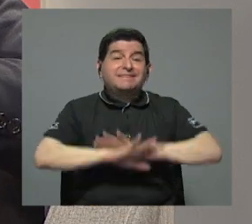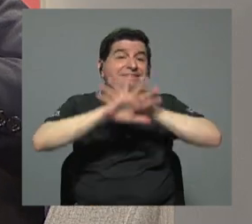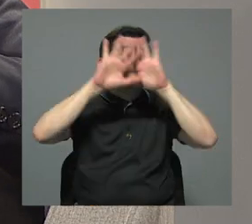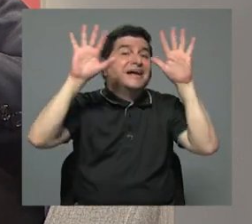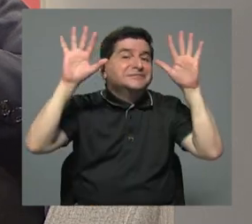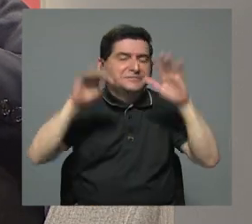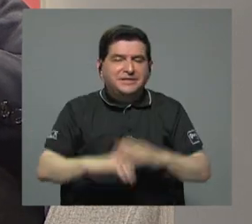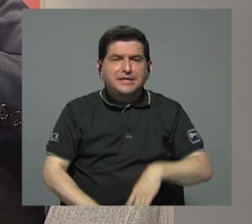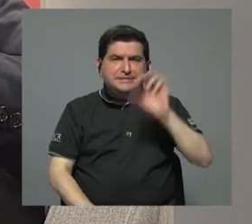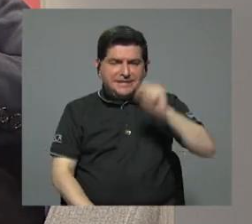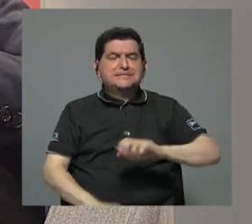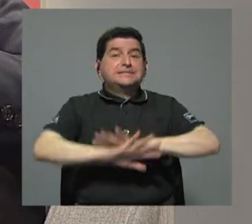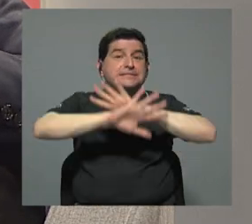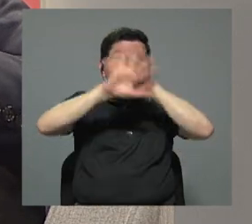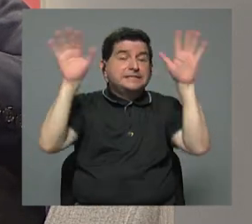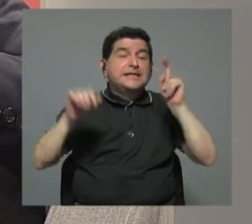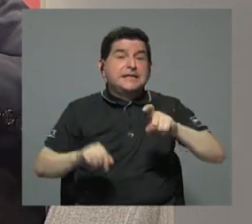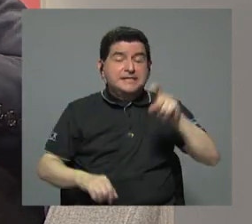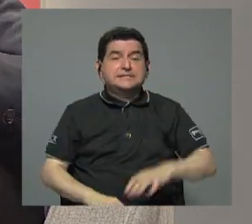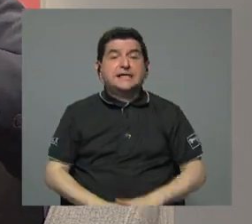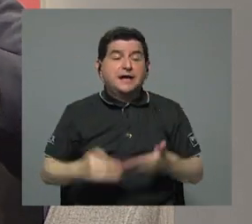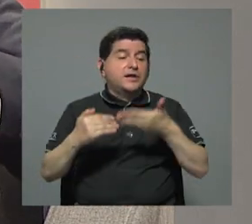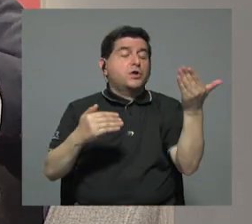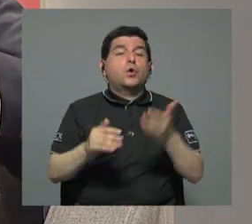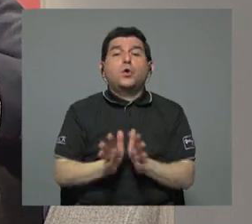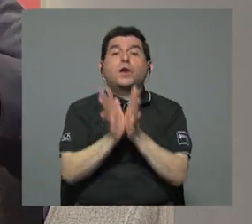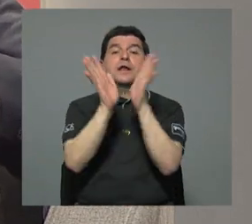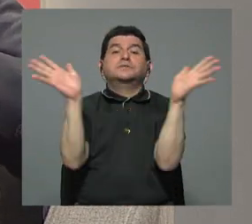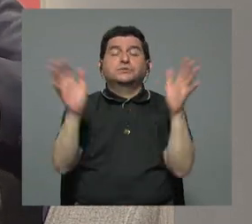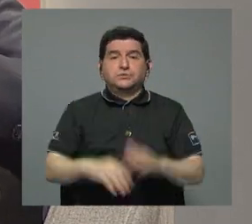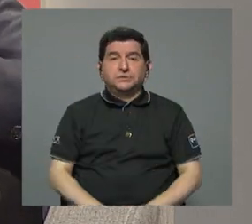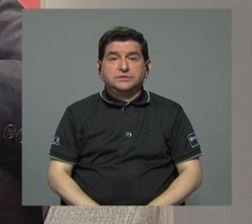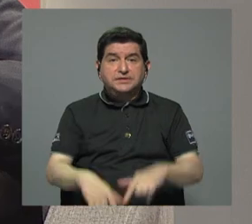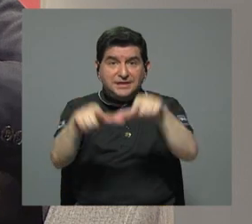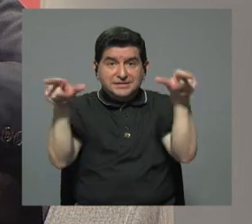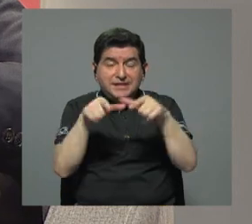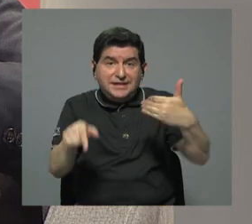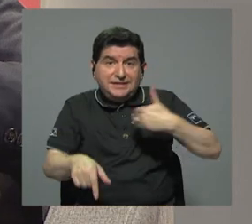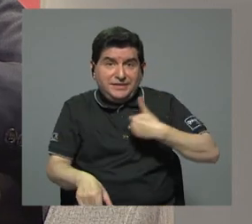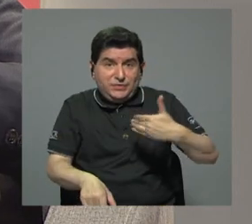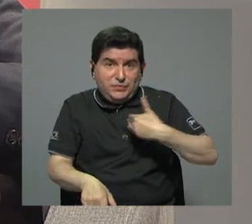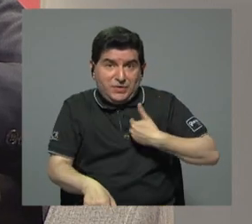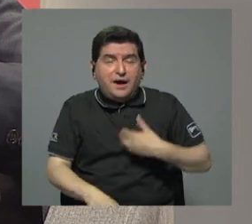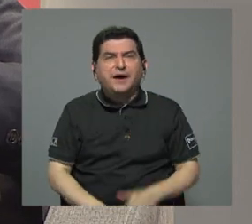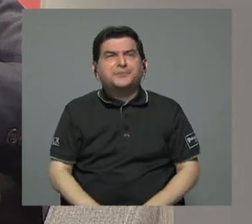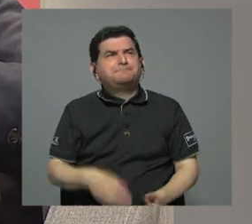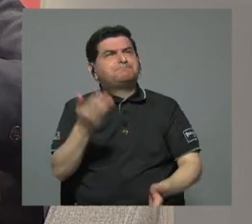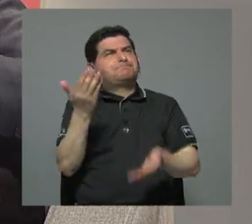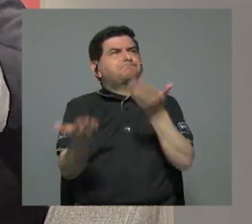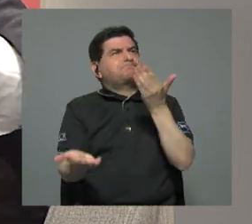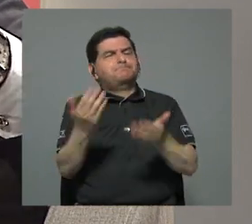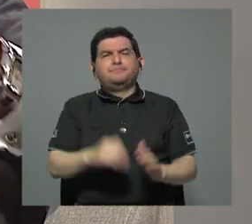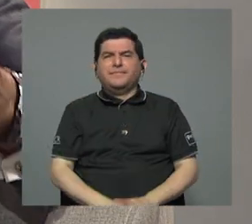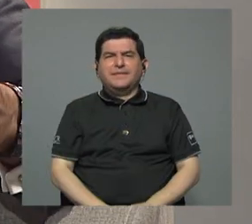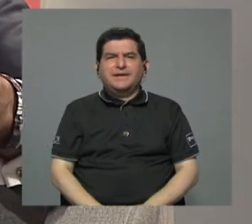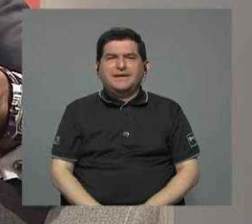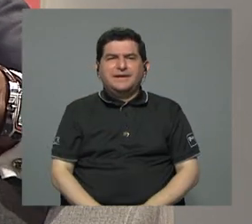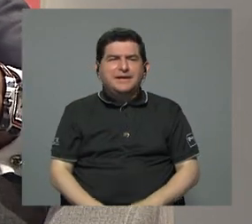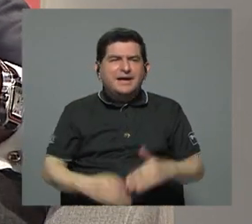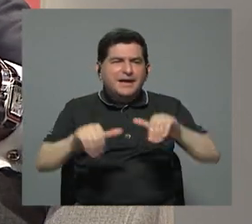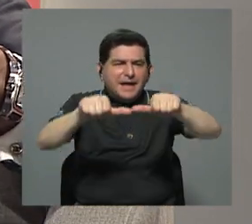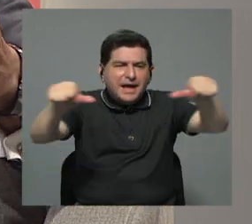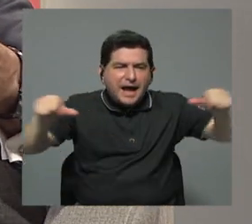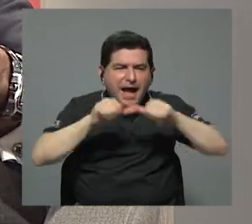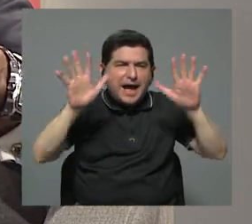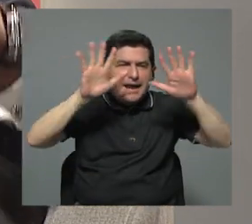es cierto que hay que transparentar mucho más la cosa pública sobre todo ahí donde tenemos digamos esos curas que hay que